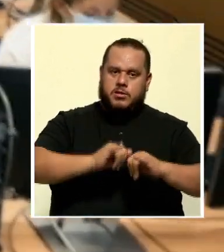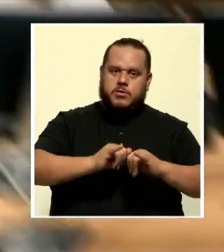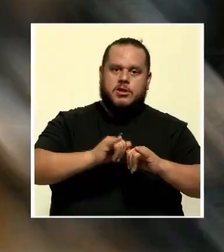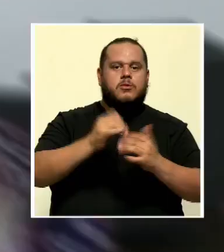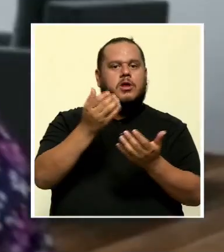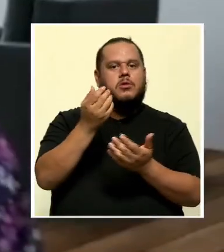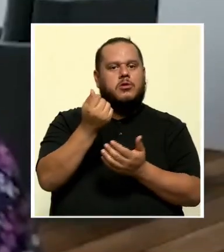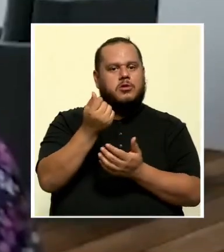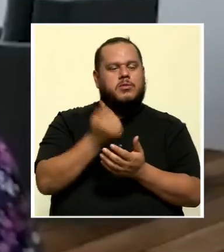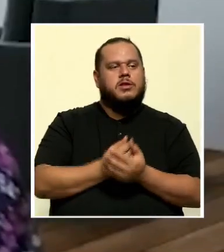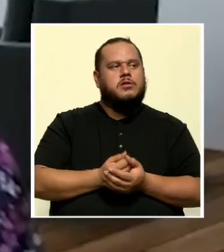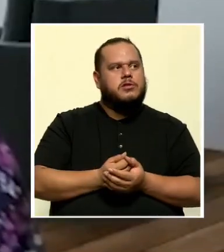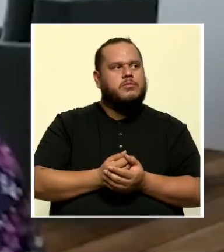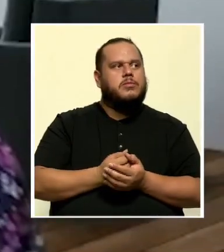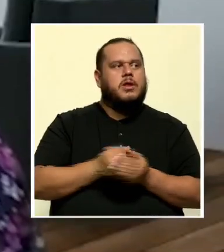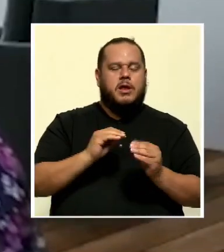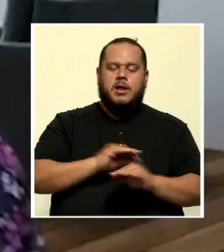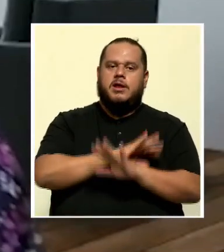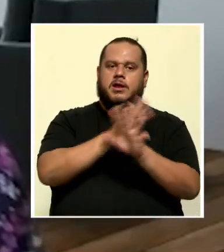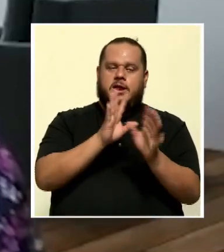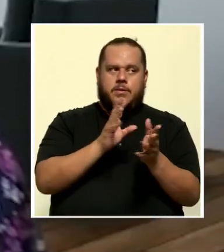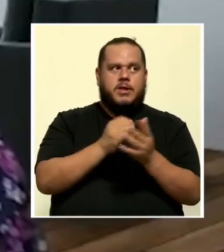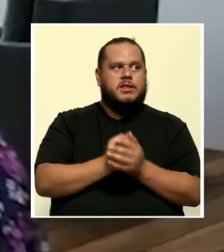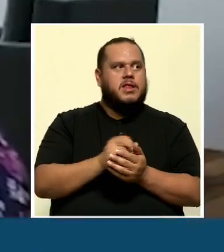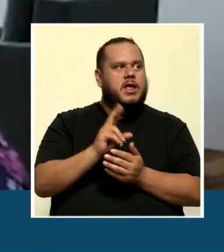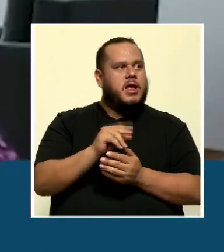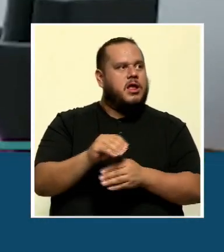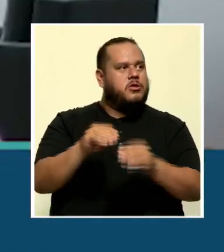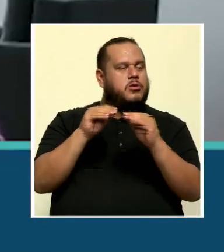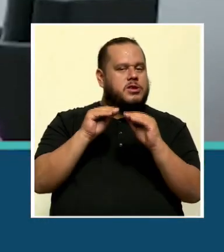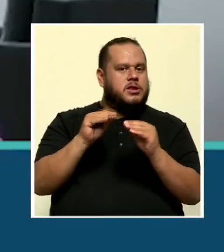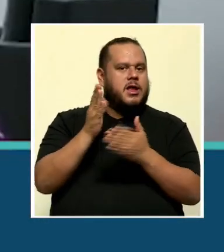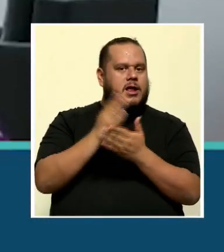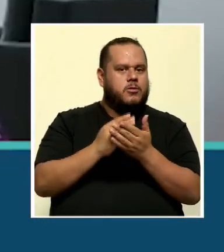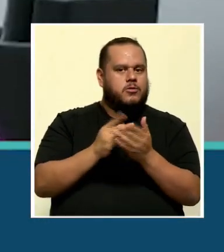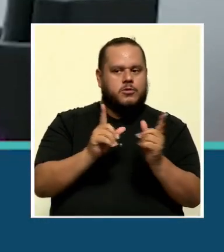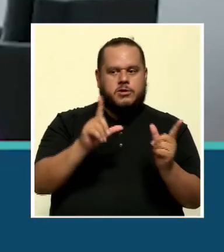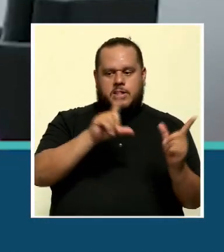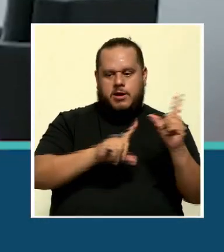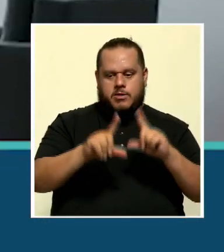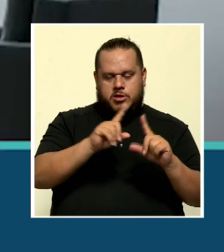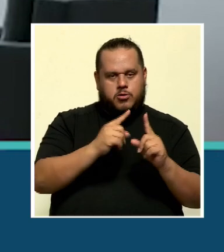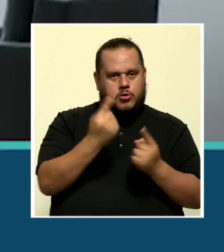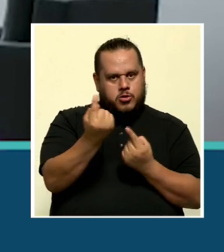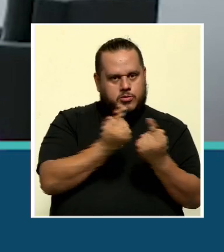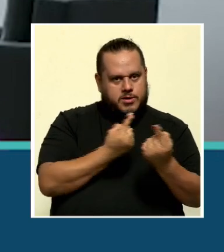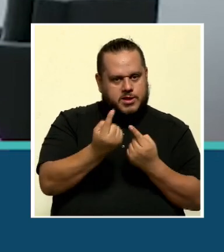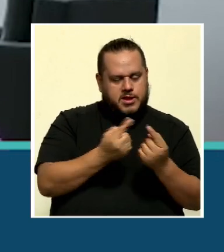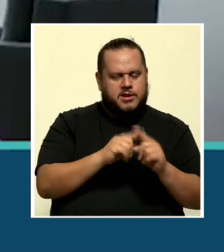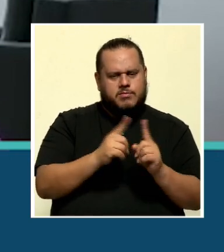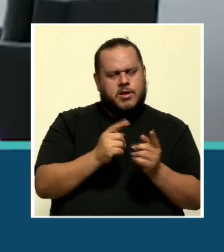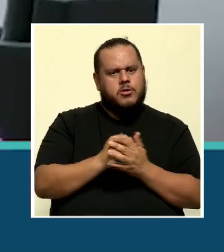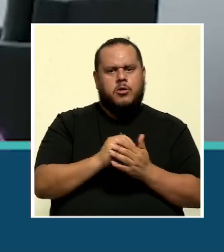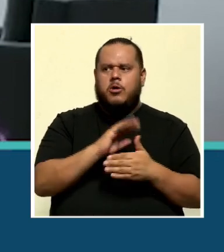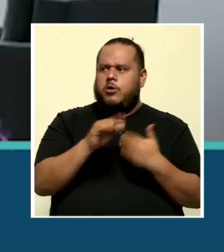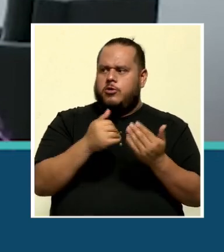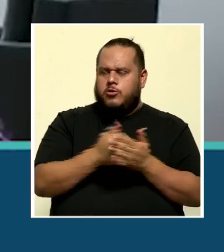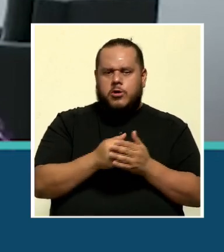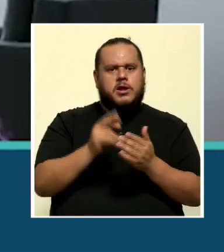tarifas. Efectivamente, no se impartieron algunos laboratorios presenciales, pero todas